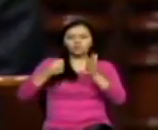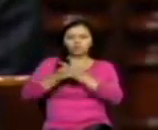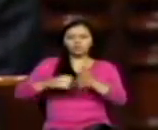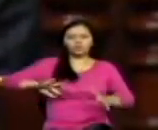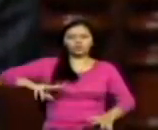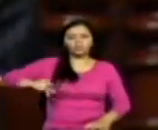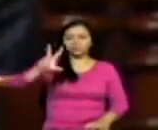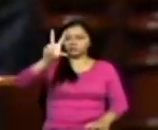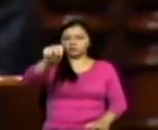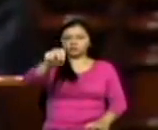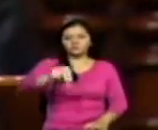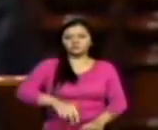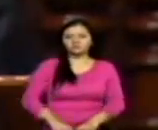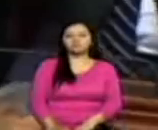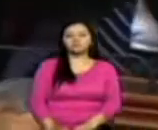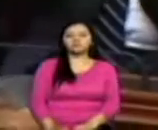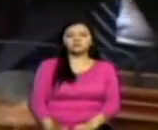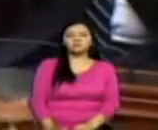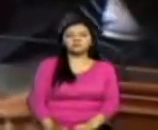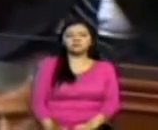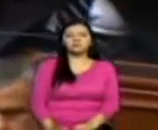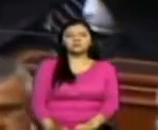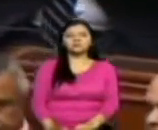la corrupción.